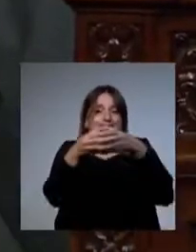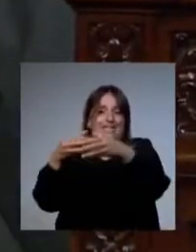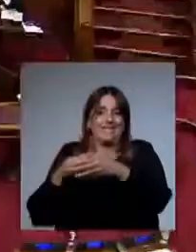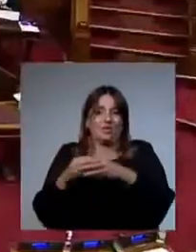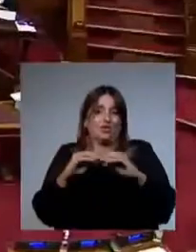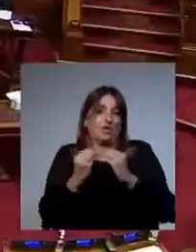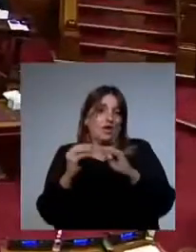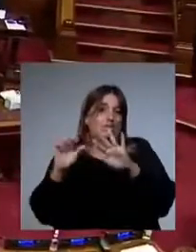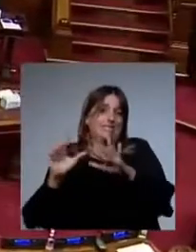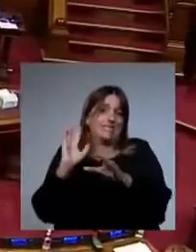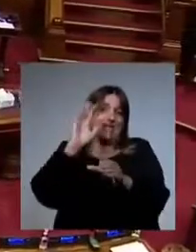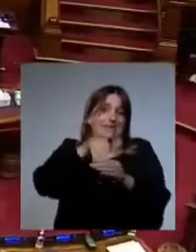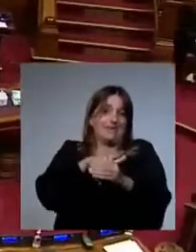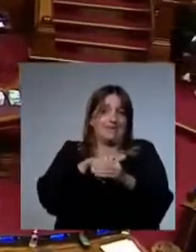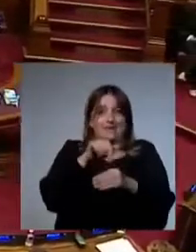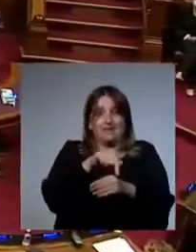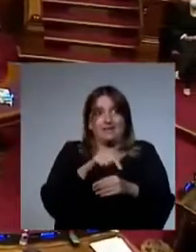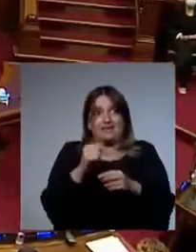Parlamento.